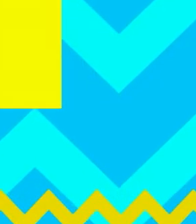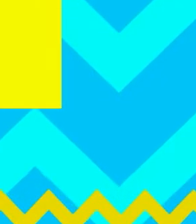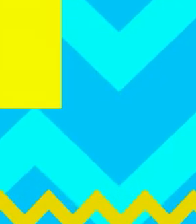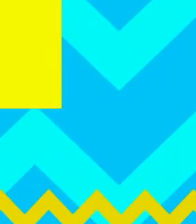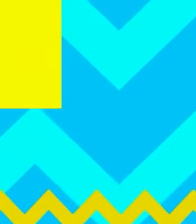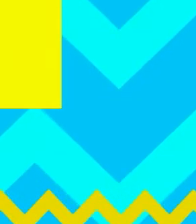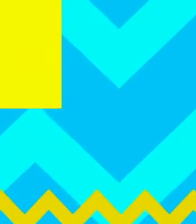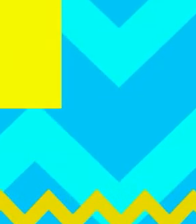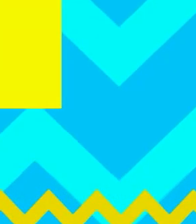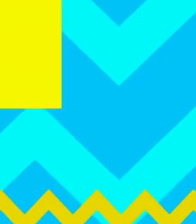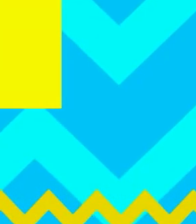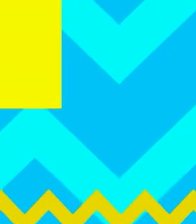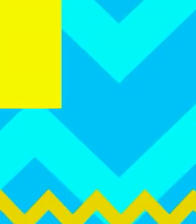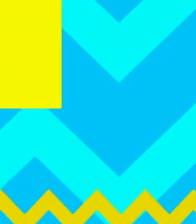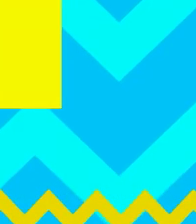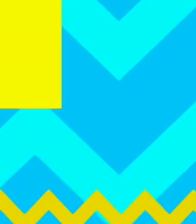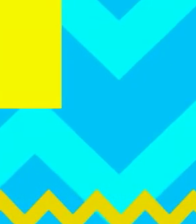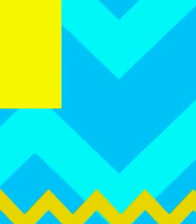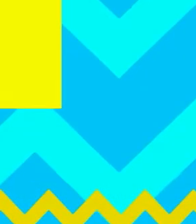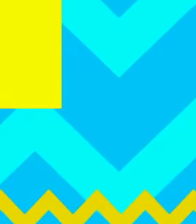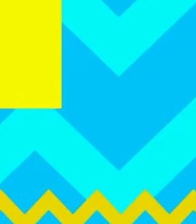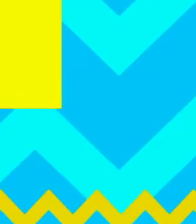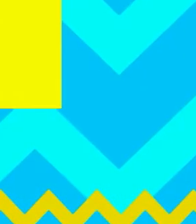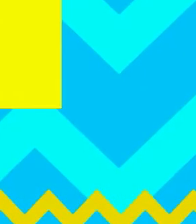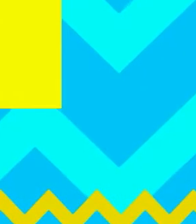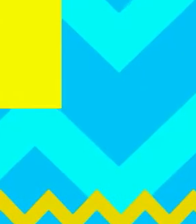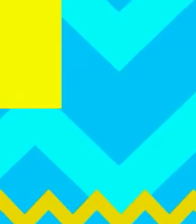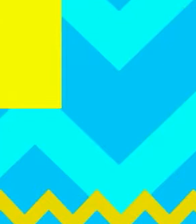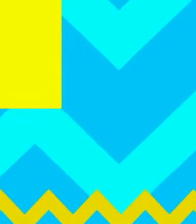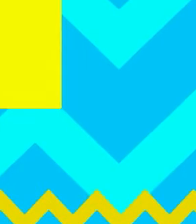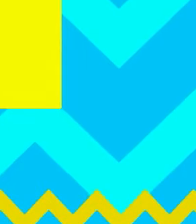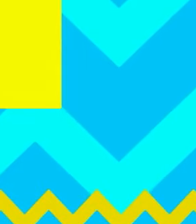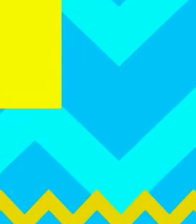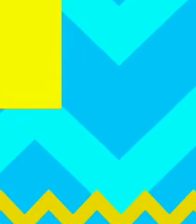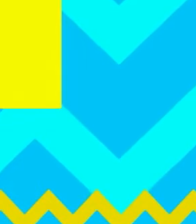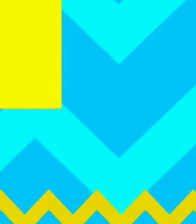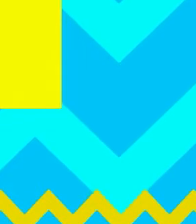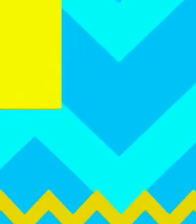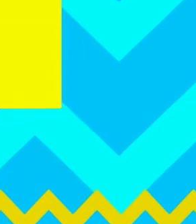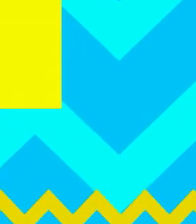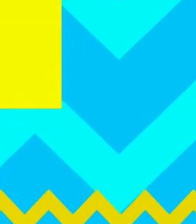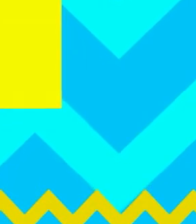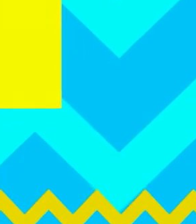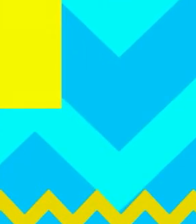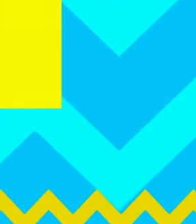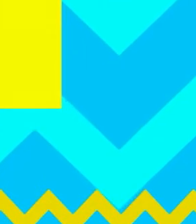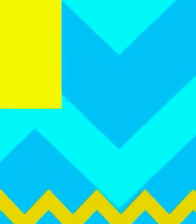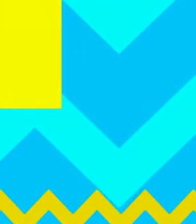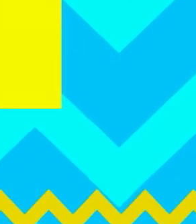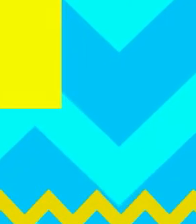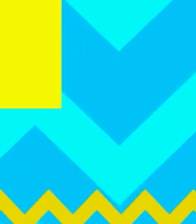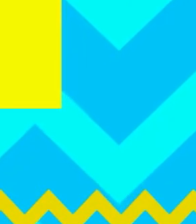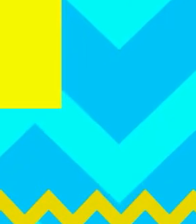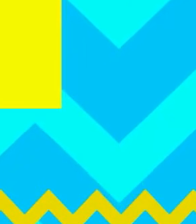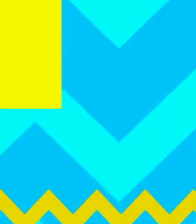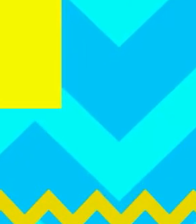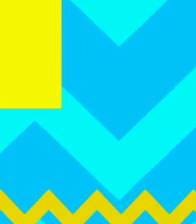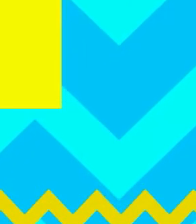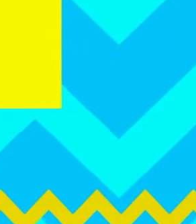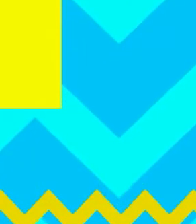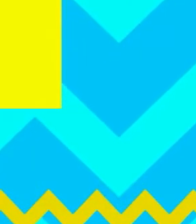al entorno al que pertenece ahora y en adelante. Verá en suma que la profesión de un